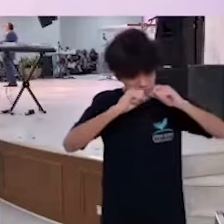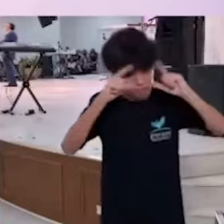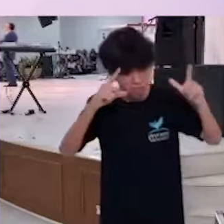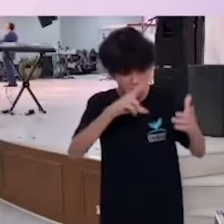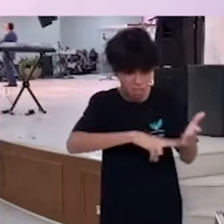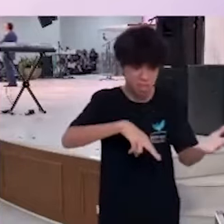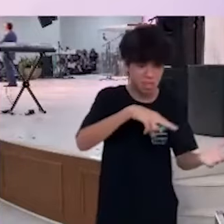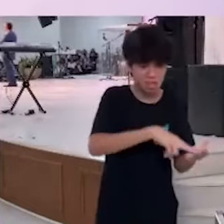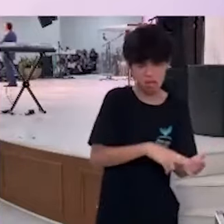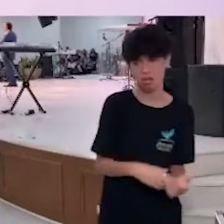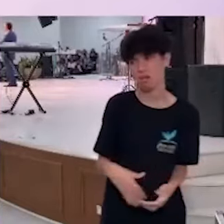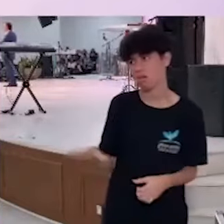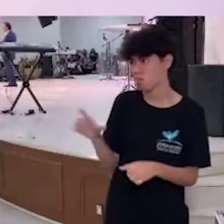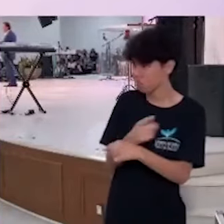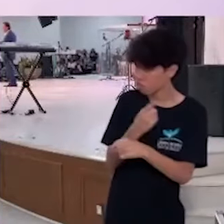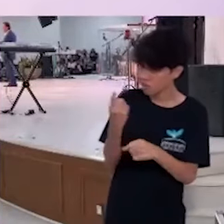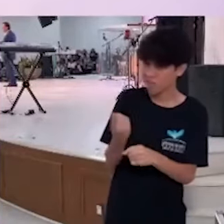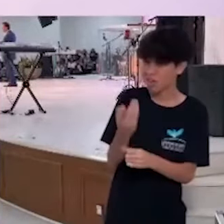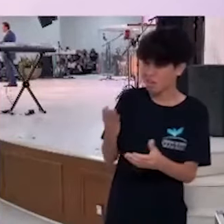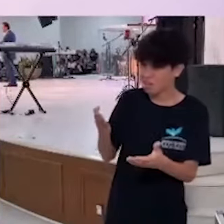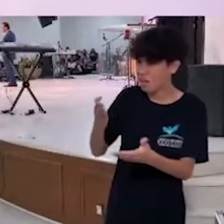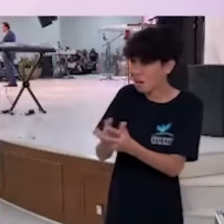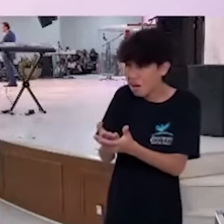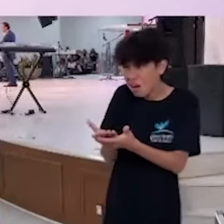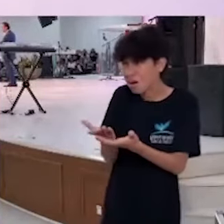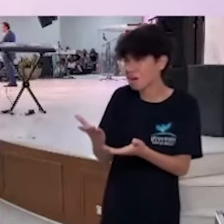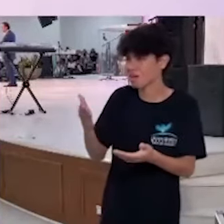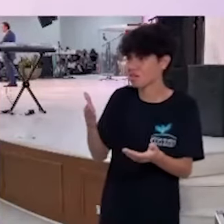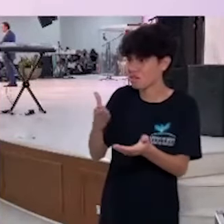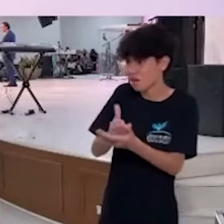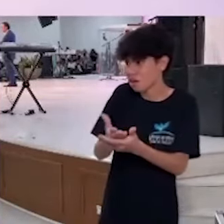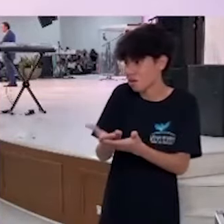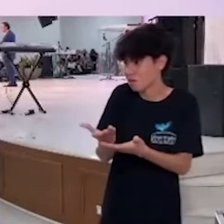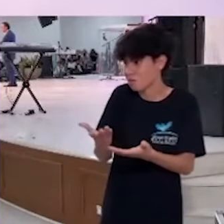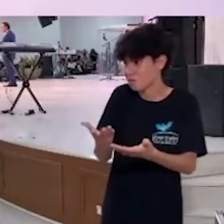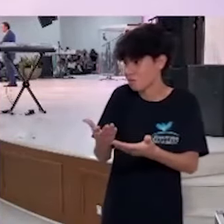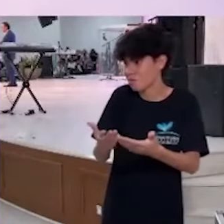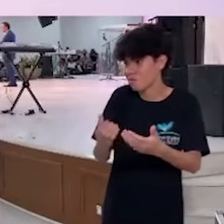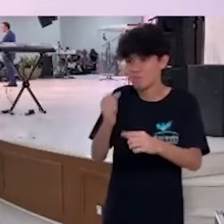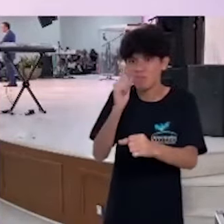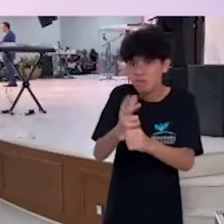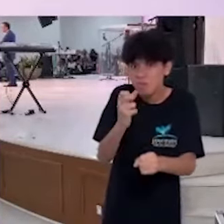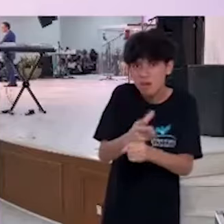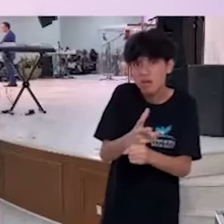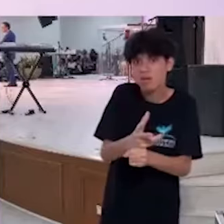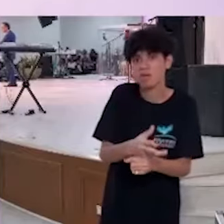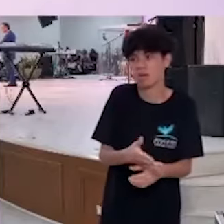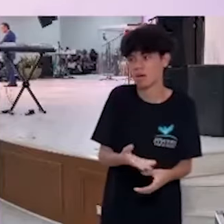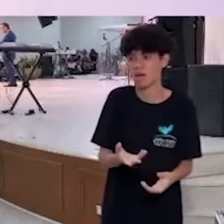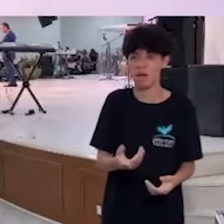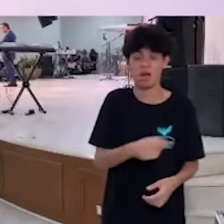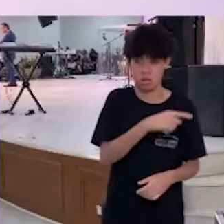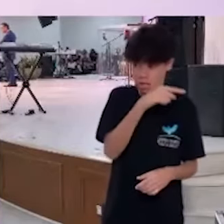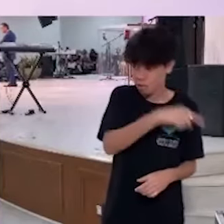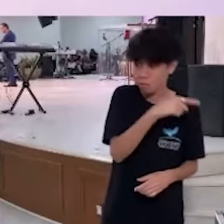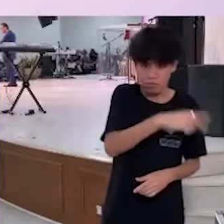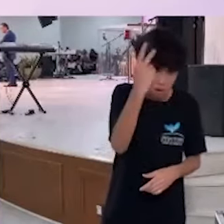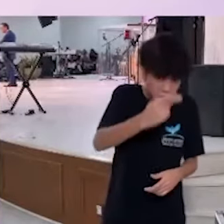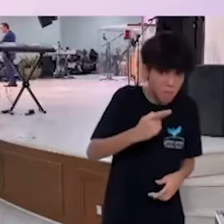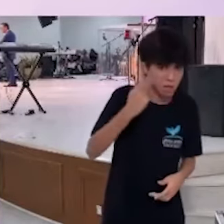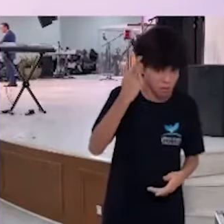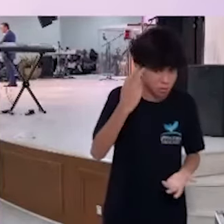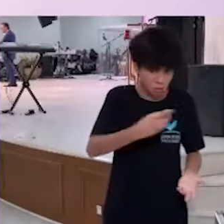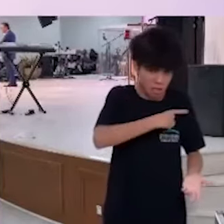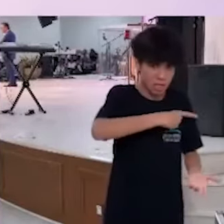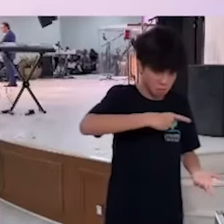por qué tengo que llegar temprano? Pues porque eres el pastor, mi amor. Pues igual, mi amor,